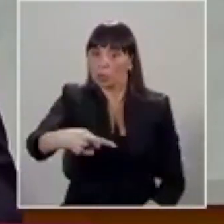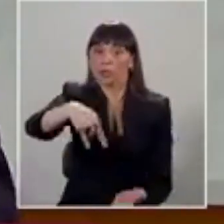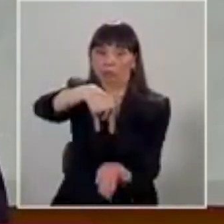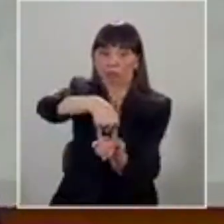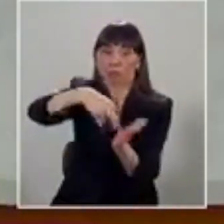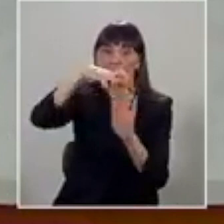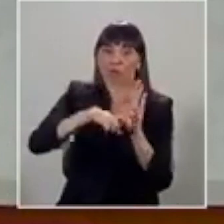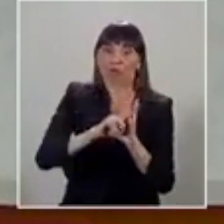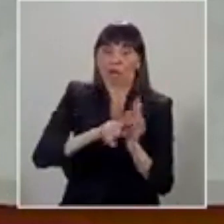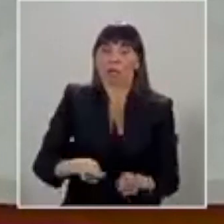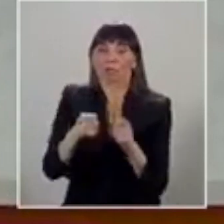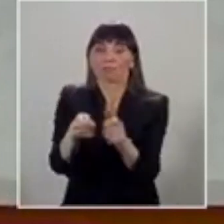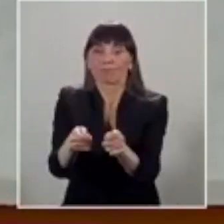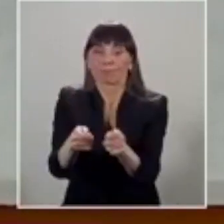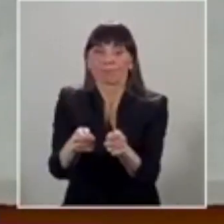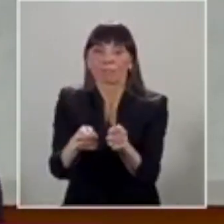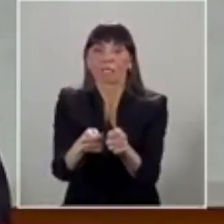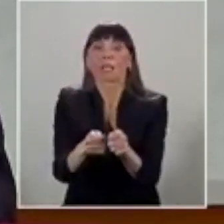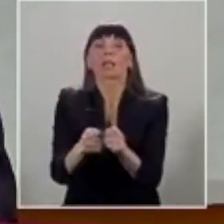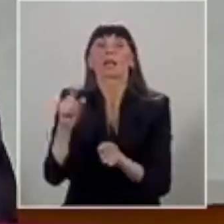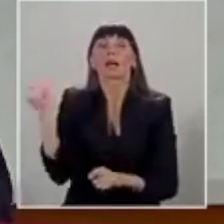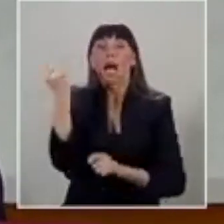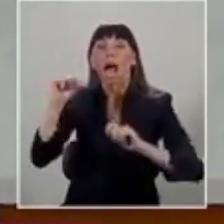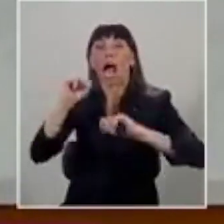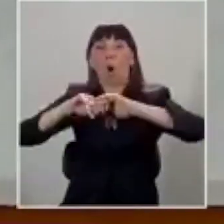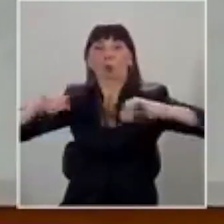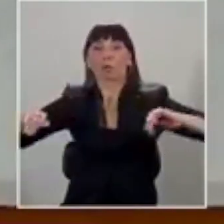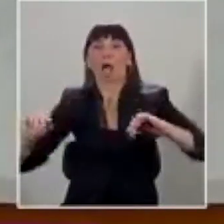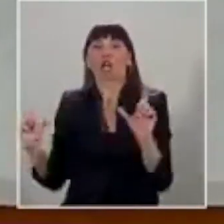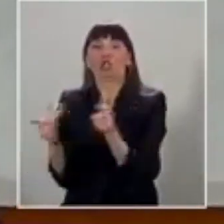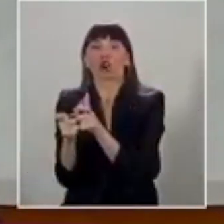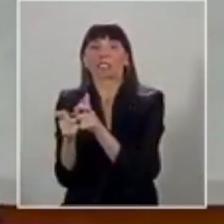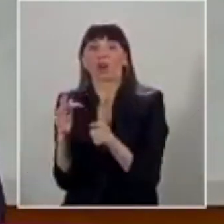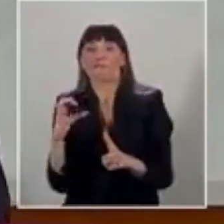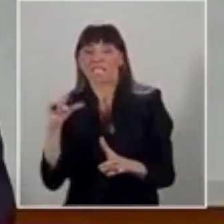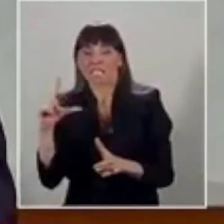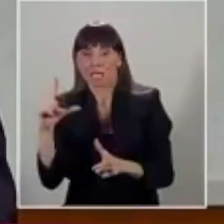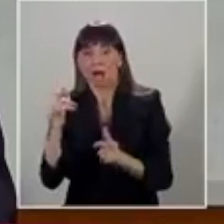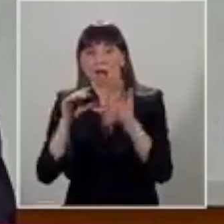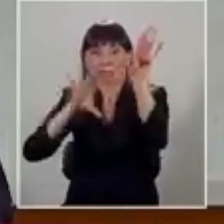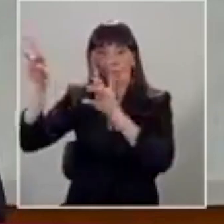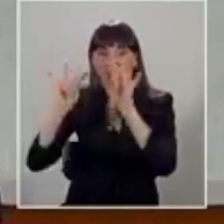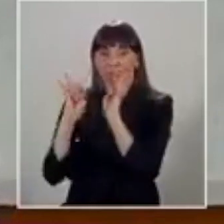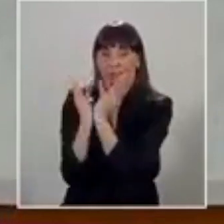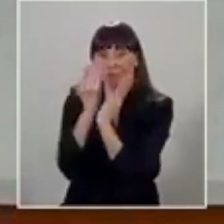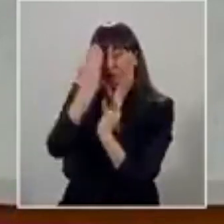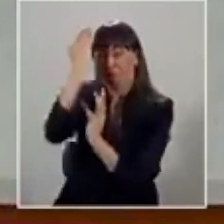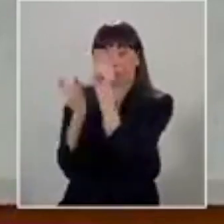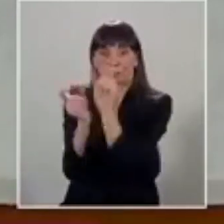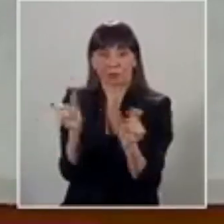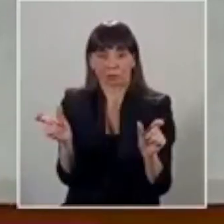Congreso Nacional el proyecto de ley que otorga autonomía al Consejo Fiscal, el que integrado por destacadas